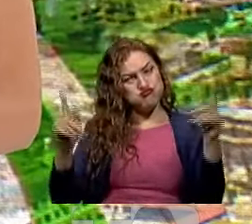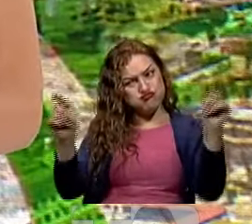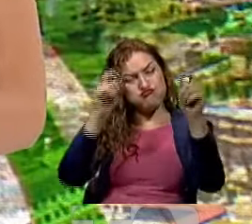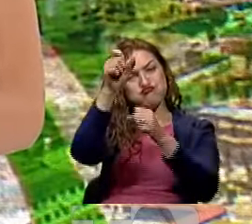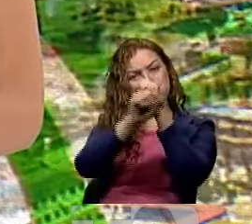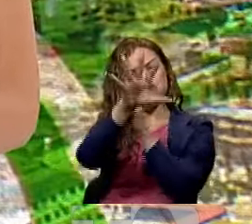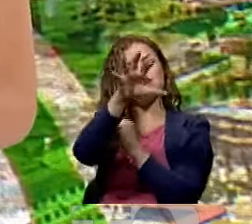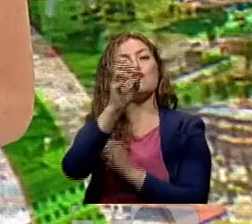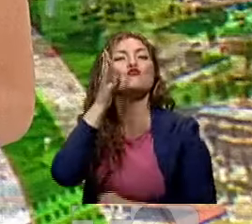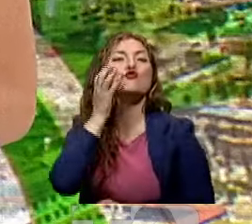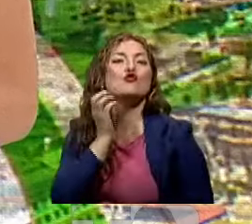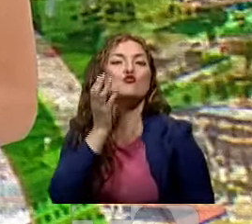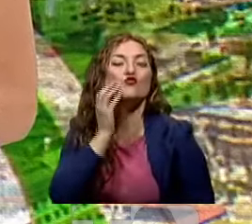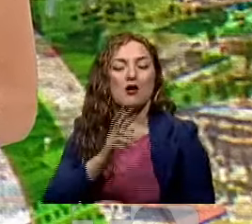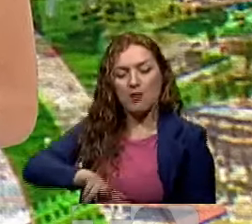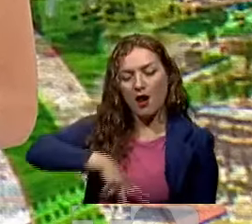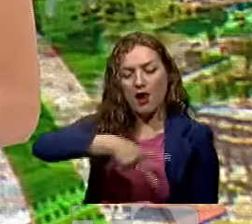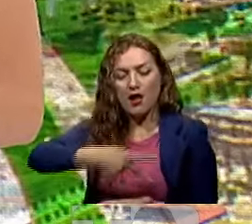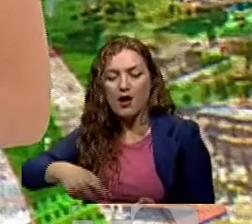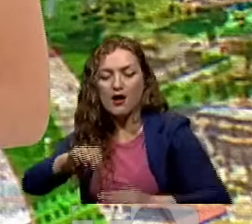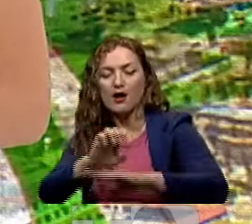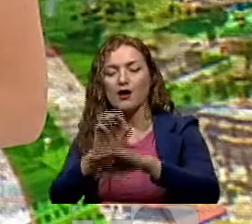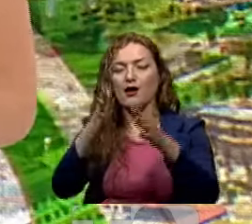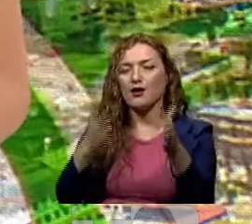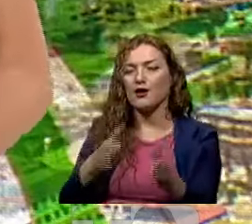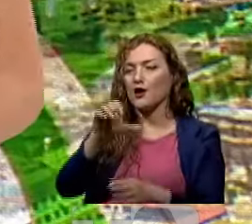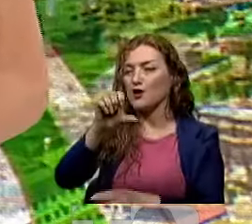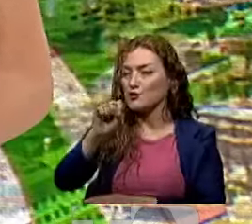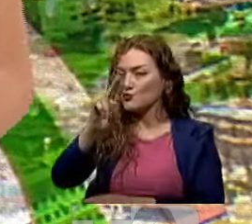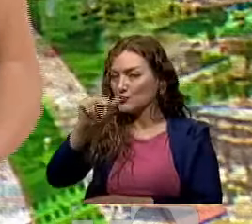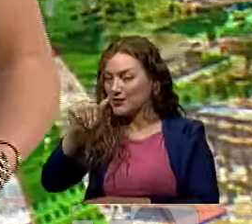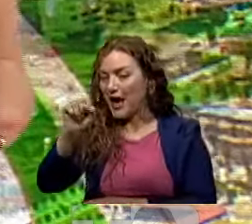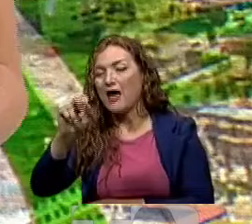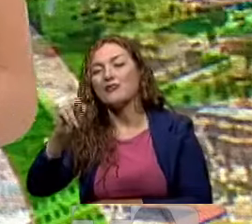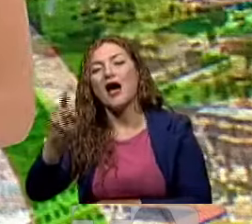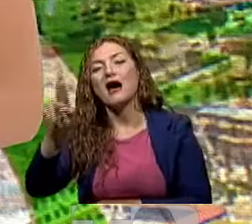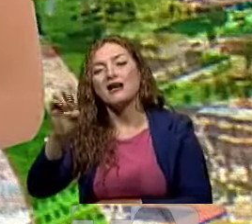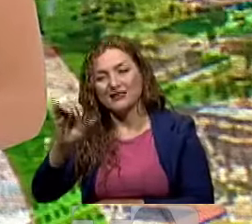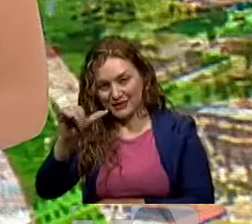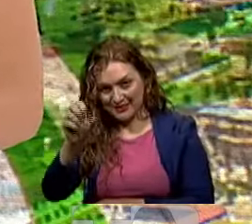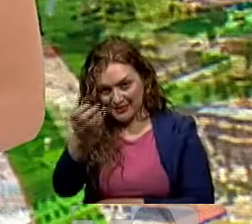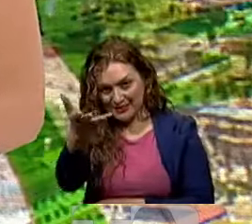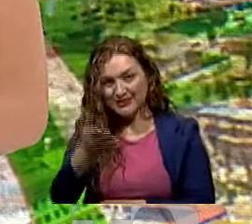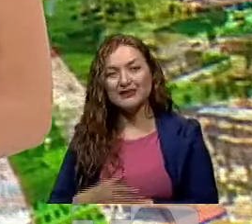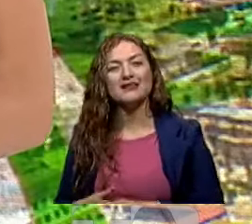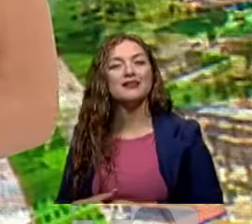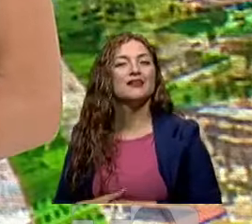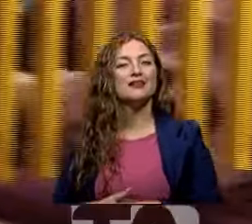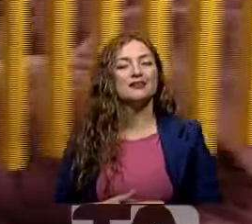años de trayectoria de la destacada bailarina ecuatoriana Susana Reyes. Su historia y obras les contamos en el siguiente